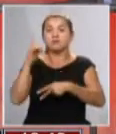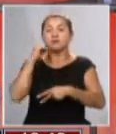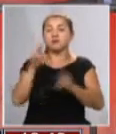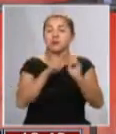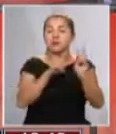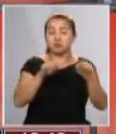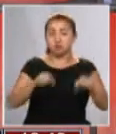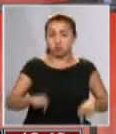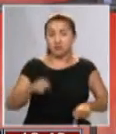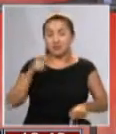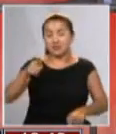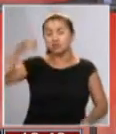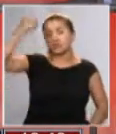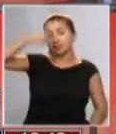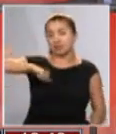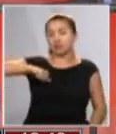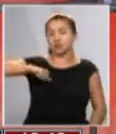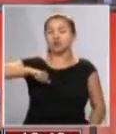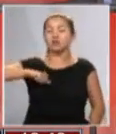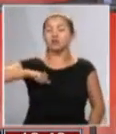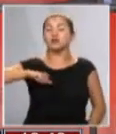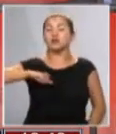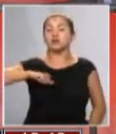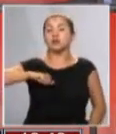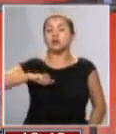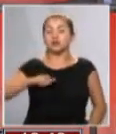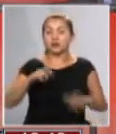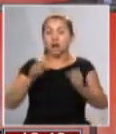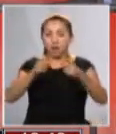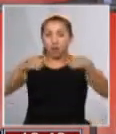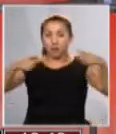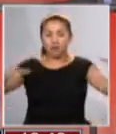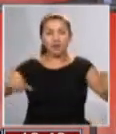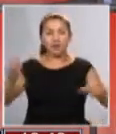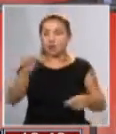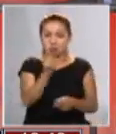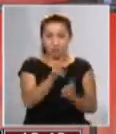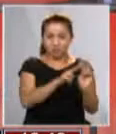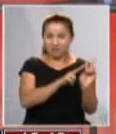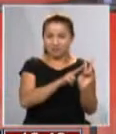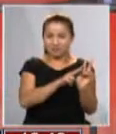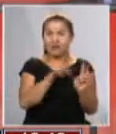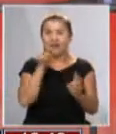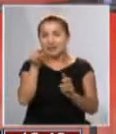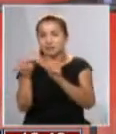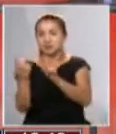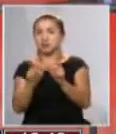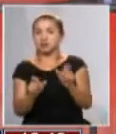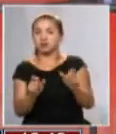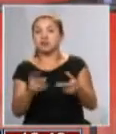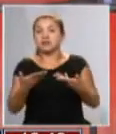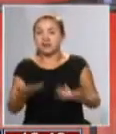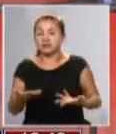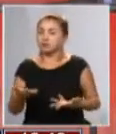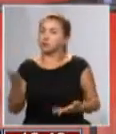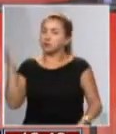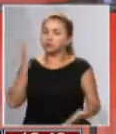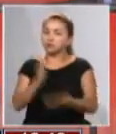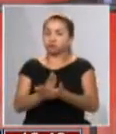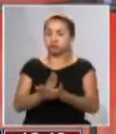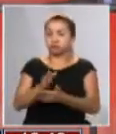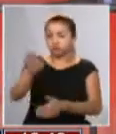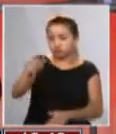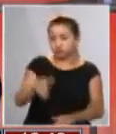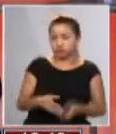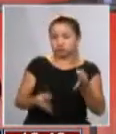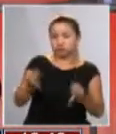de hoy, esas penas en el evento que se aumentaran ya no serían aplicables a aquellas personas que están siendo formalizadas hoy día por